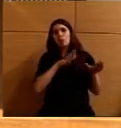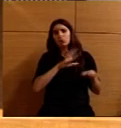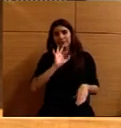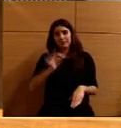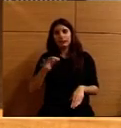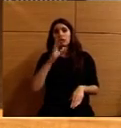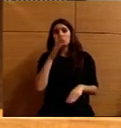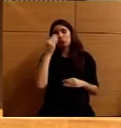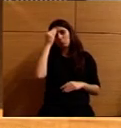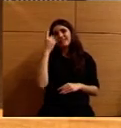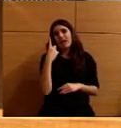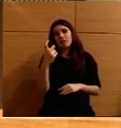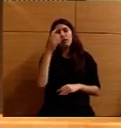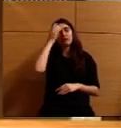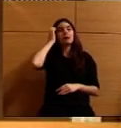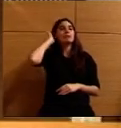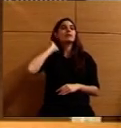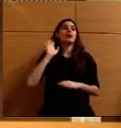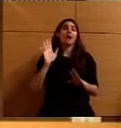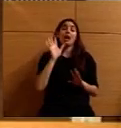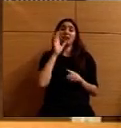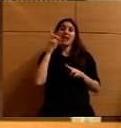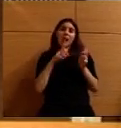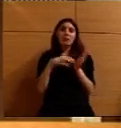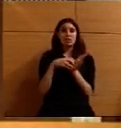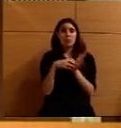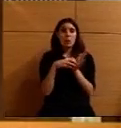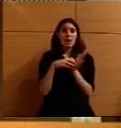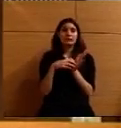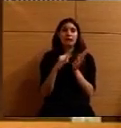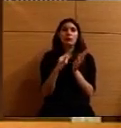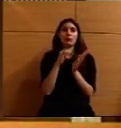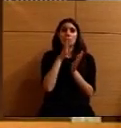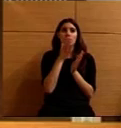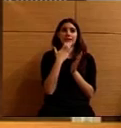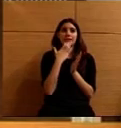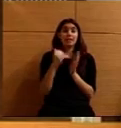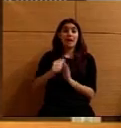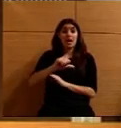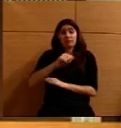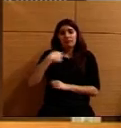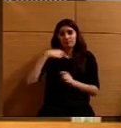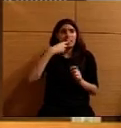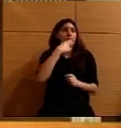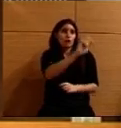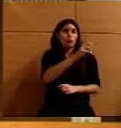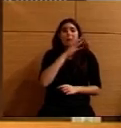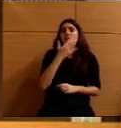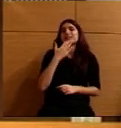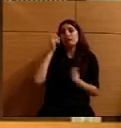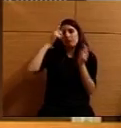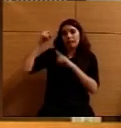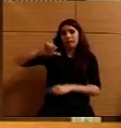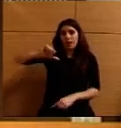porque creemos que es necesario, aunque me generan algunas dudas el que si se aprueba, que ya han dicho que no, si se